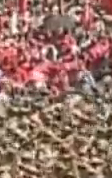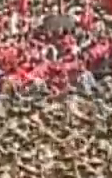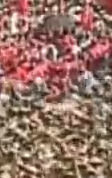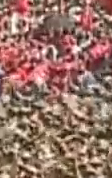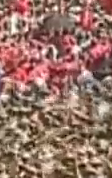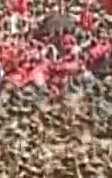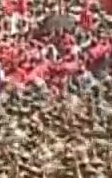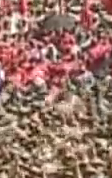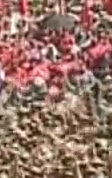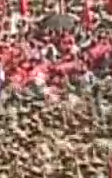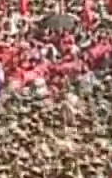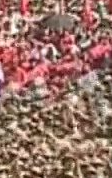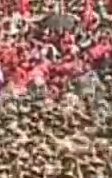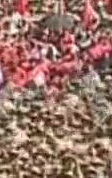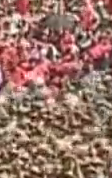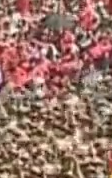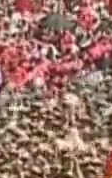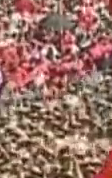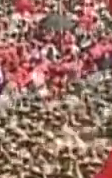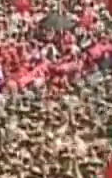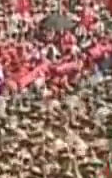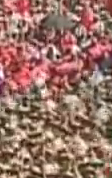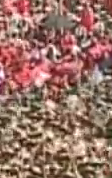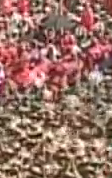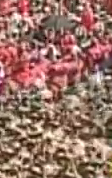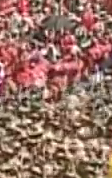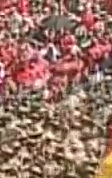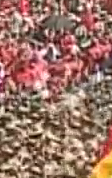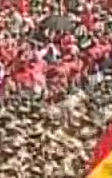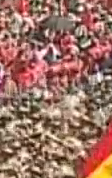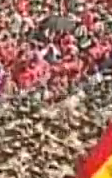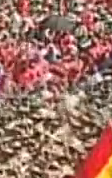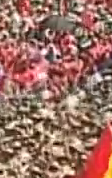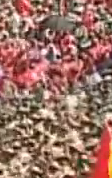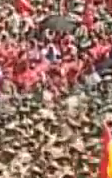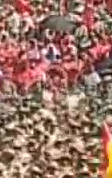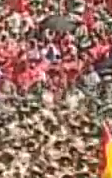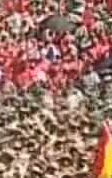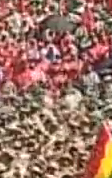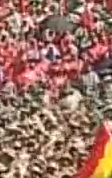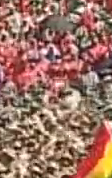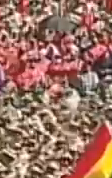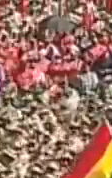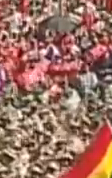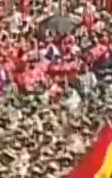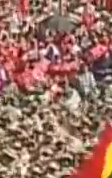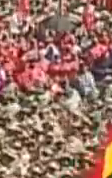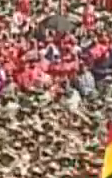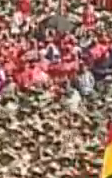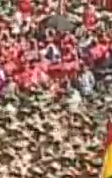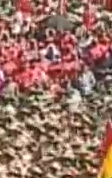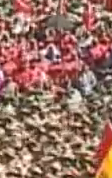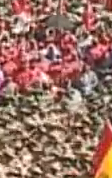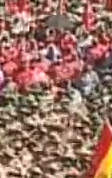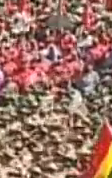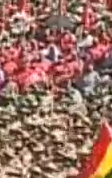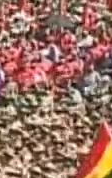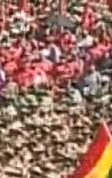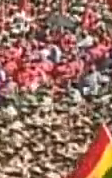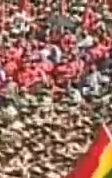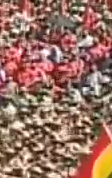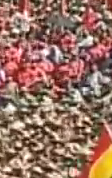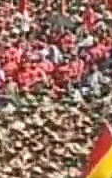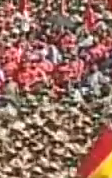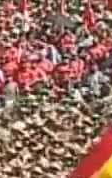el presidente Nicolás Maduro se dirige a la población, al pueblo que ha venido aquí a Puente República para recordar